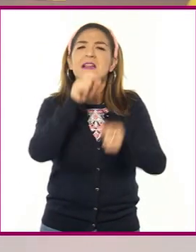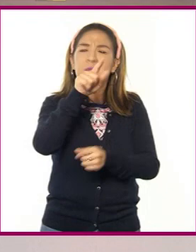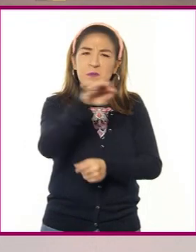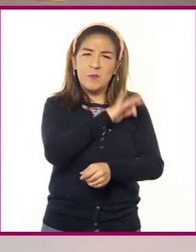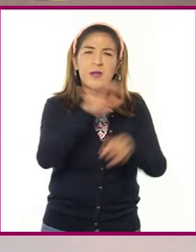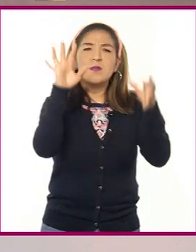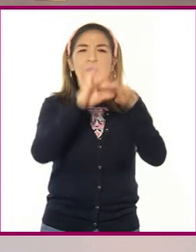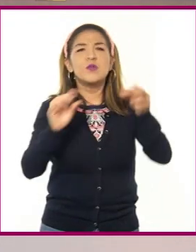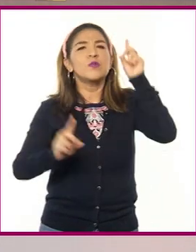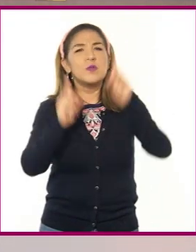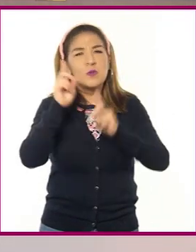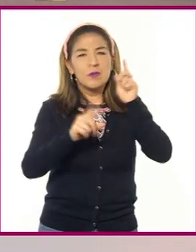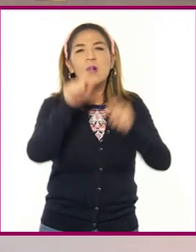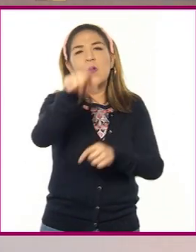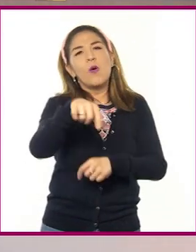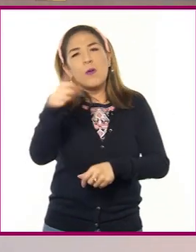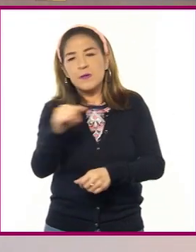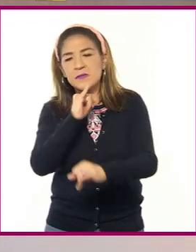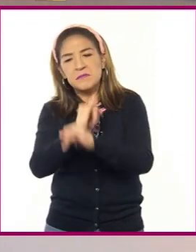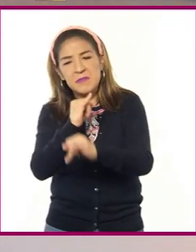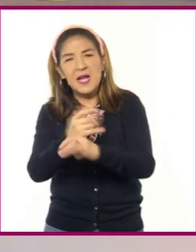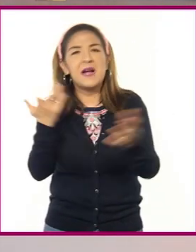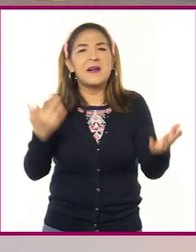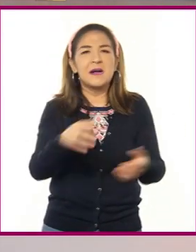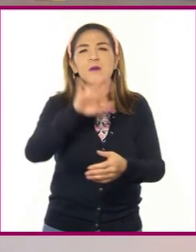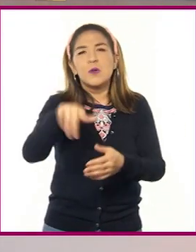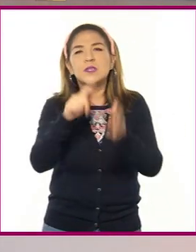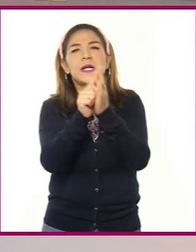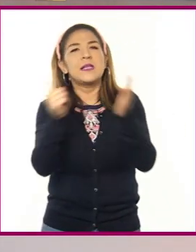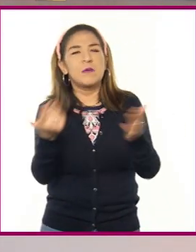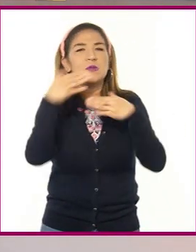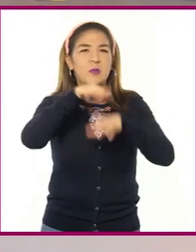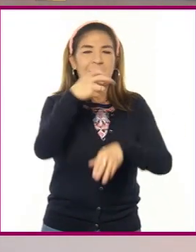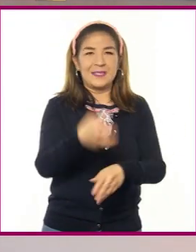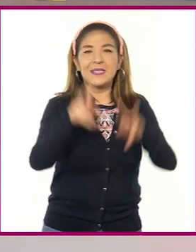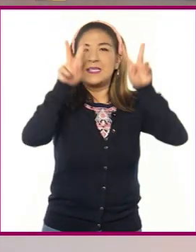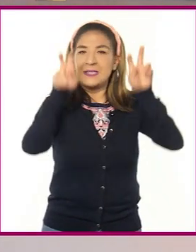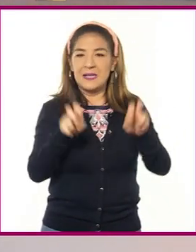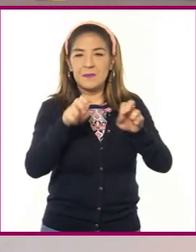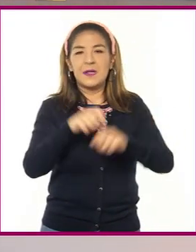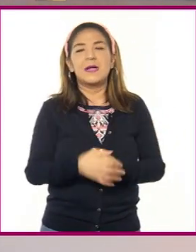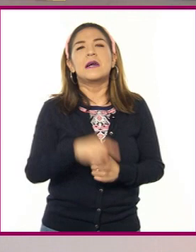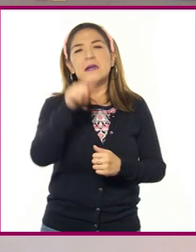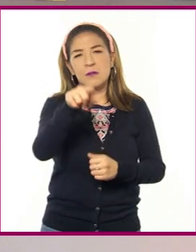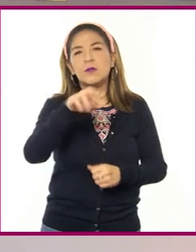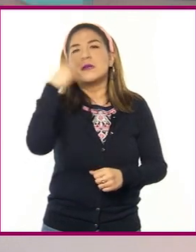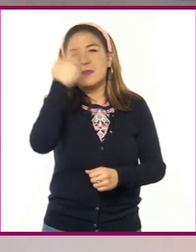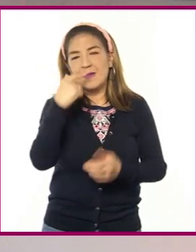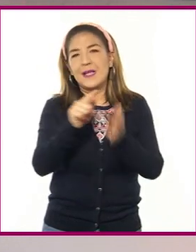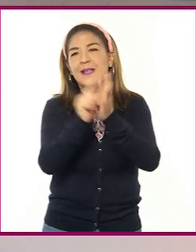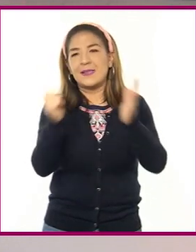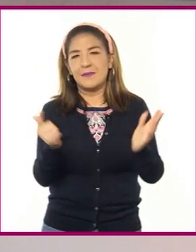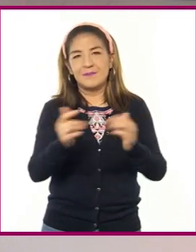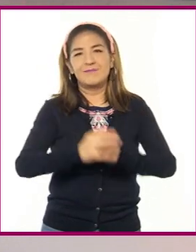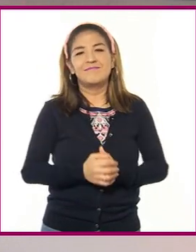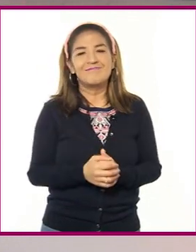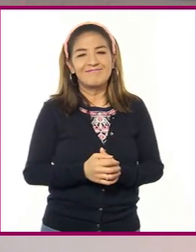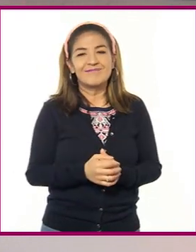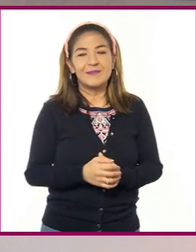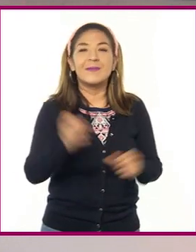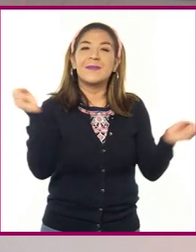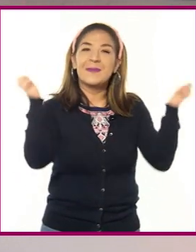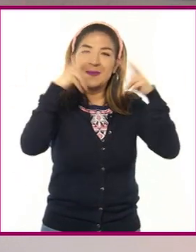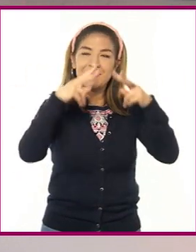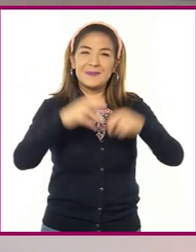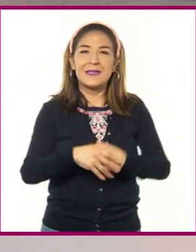dudas recurriendo a otras fuentes de información acerca del tema. Sobre todo, consulten su libro de texto. Nos